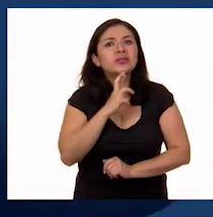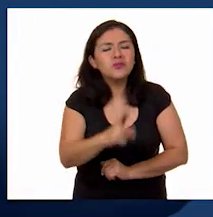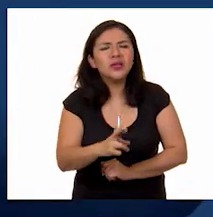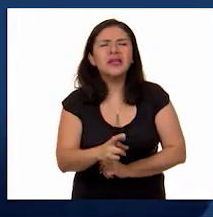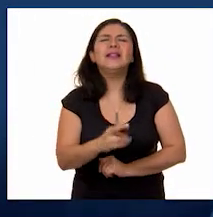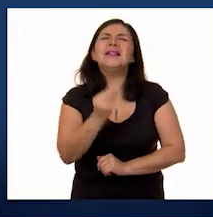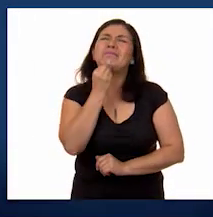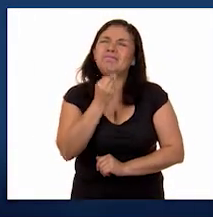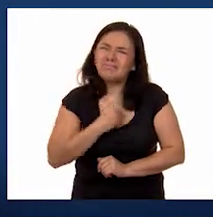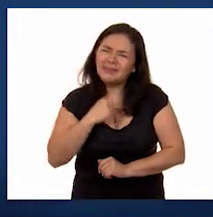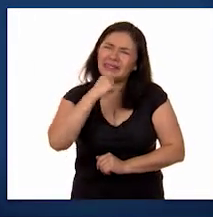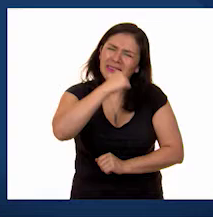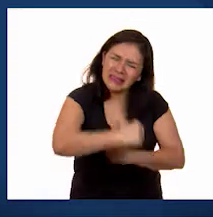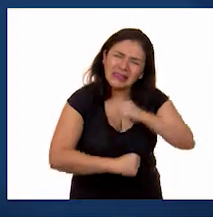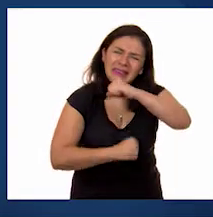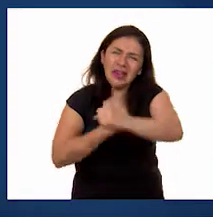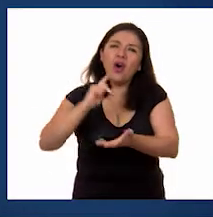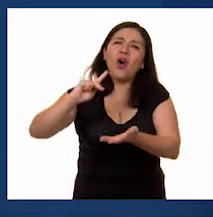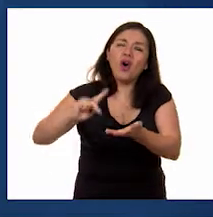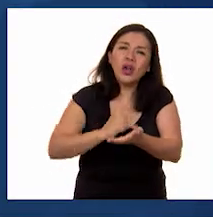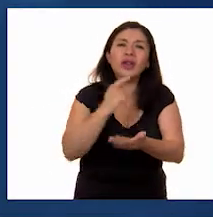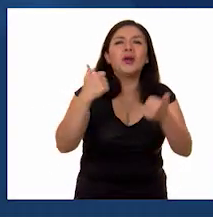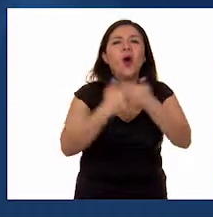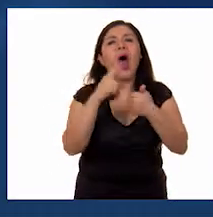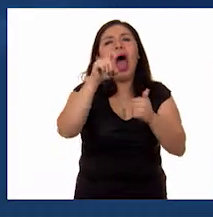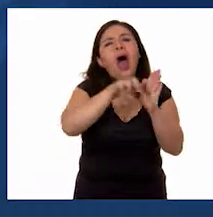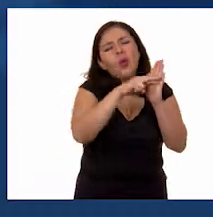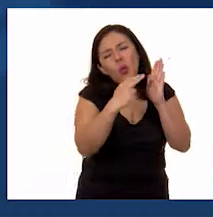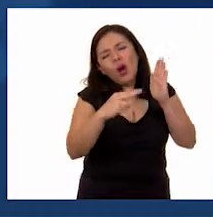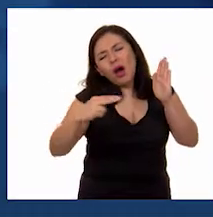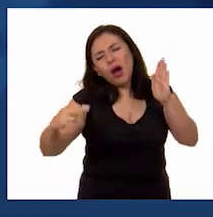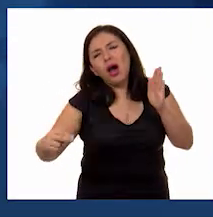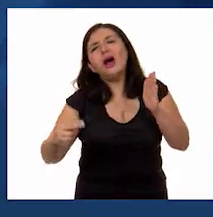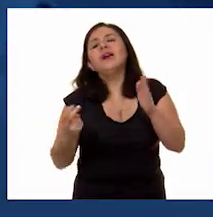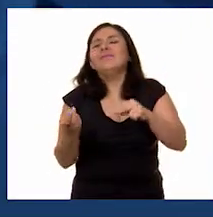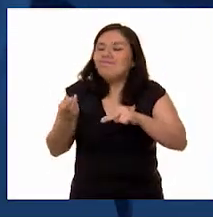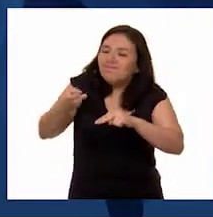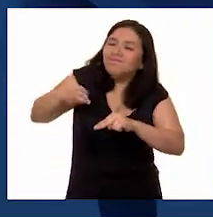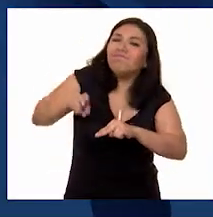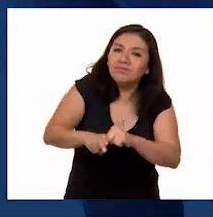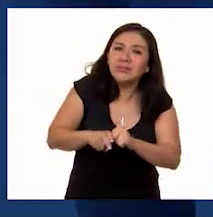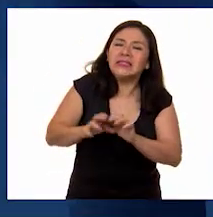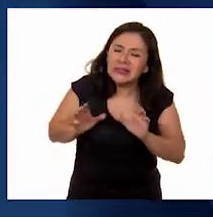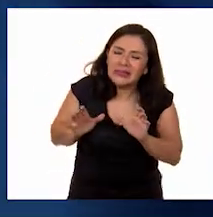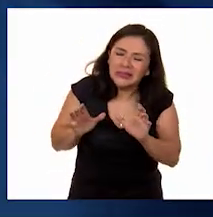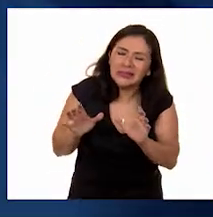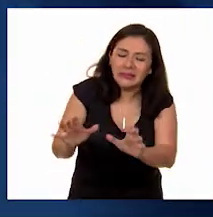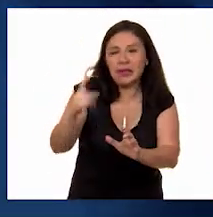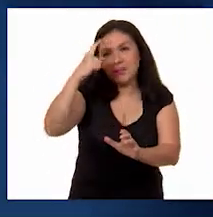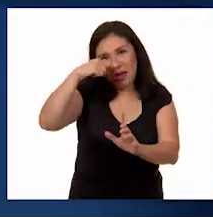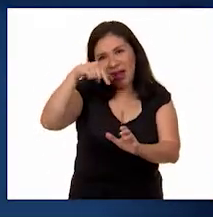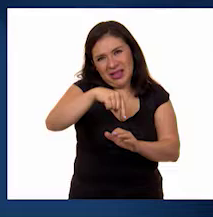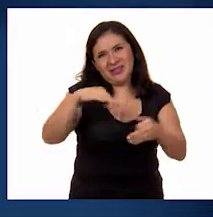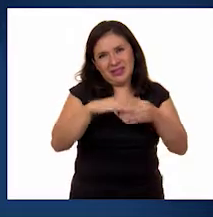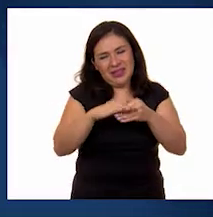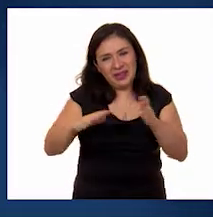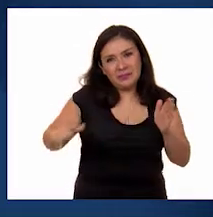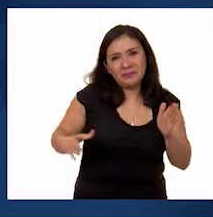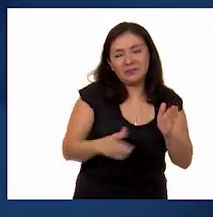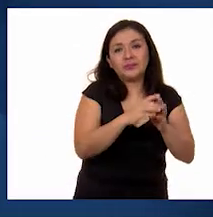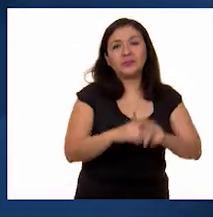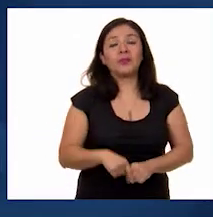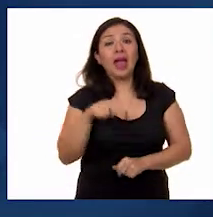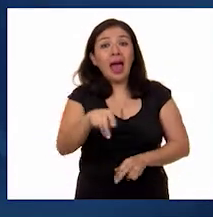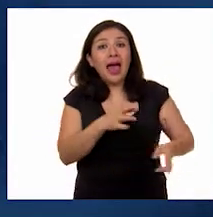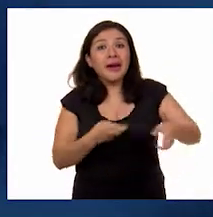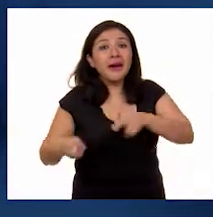valor para llegar hasta su canoa y la corriente, cogiéndola de nuevo, la llevó velozmente a la deriva. El Paraná